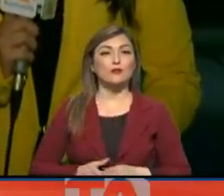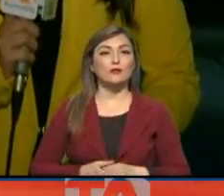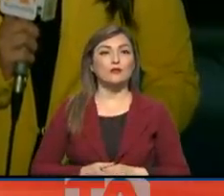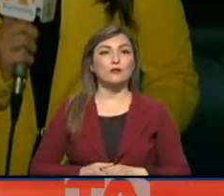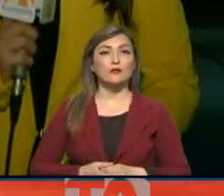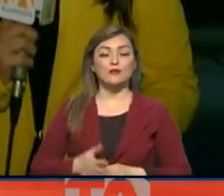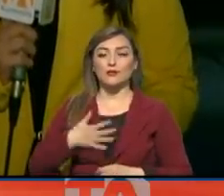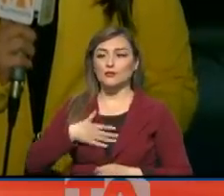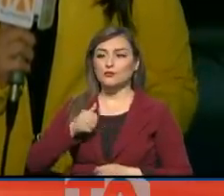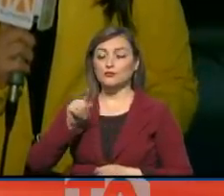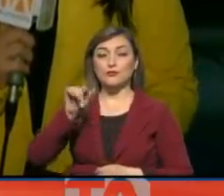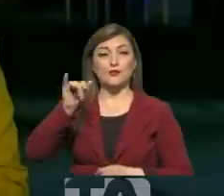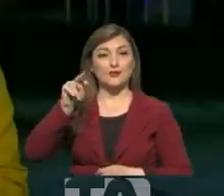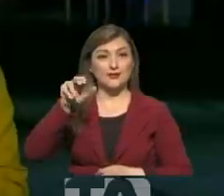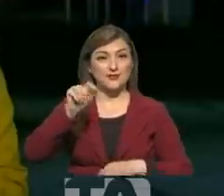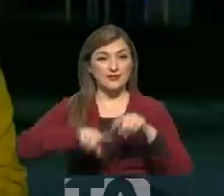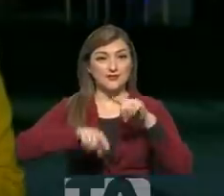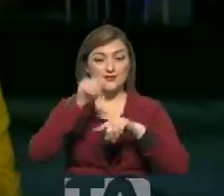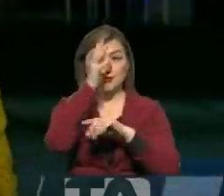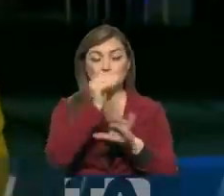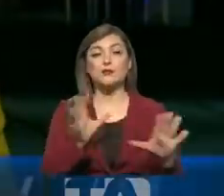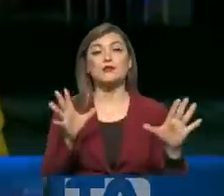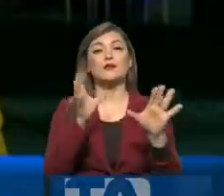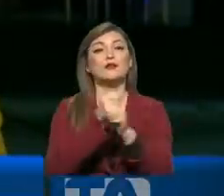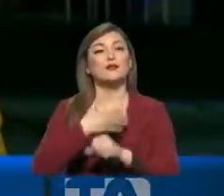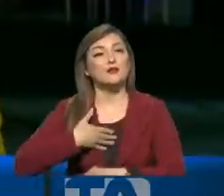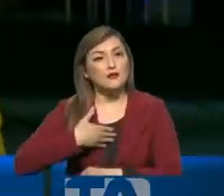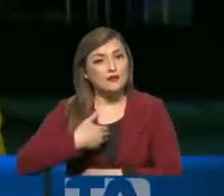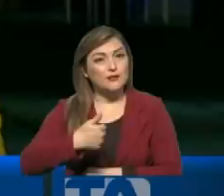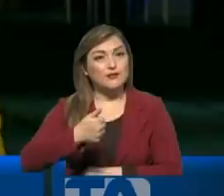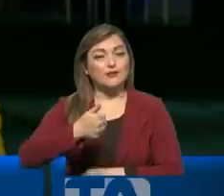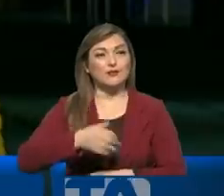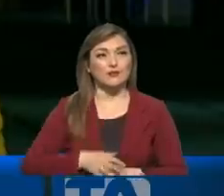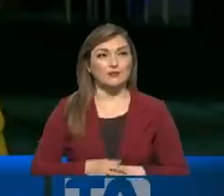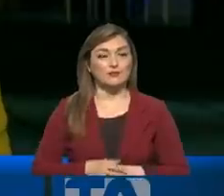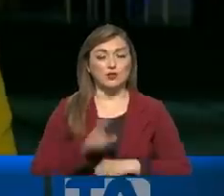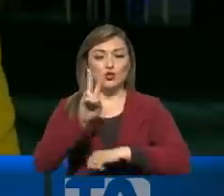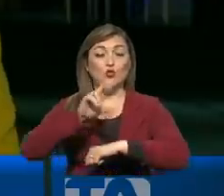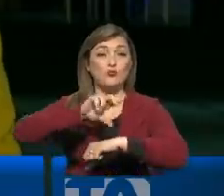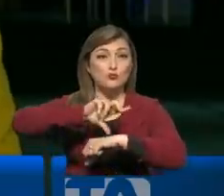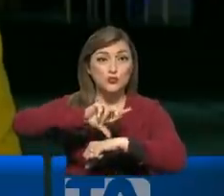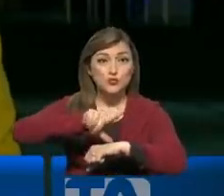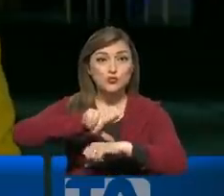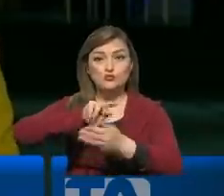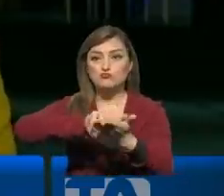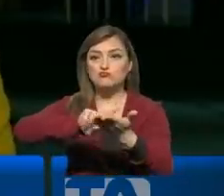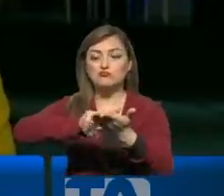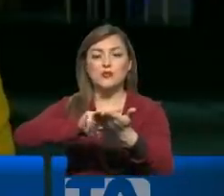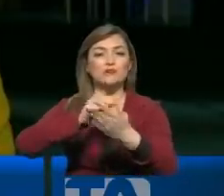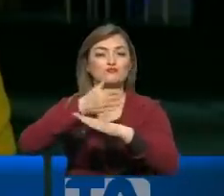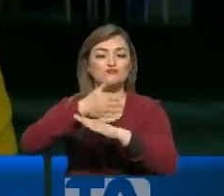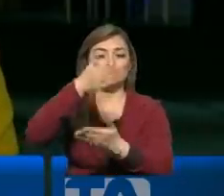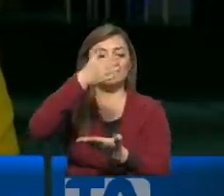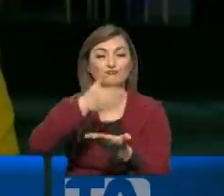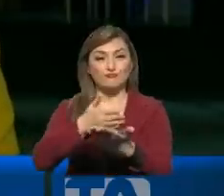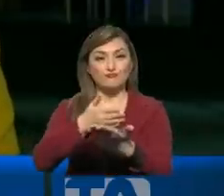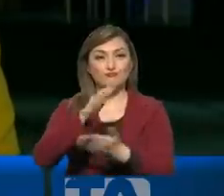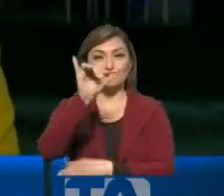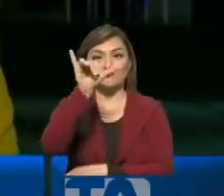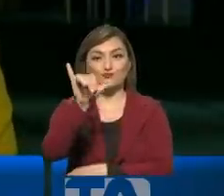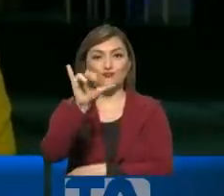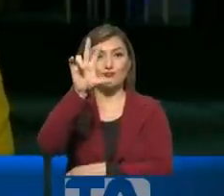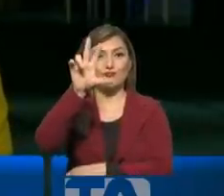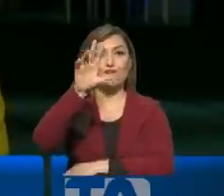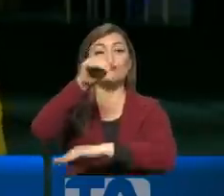¿Qué tal, Diana? Amigos, ¿cómo están? Muy buenas noches. Se instaló nada más por 2 minutos y luego fue suspendida para este sábado a